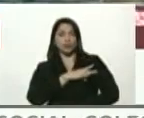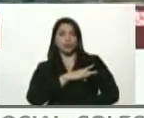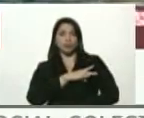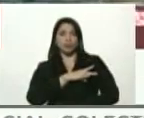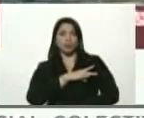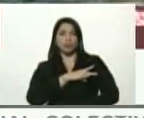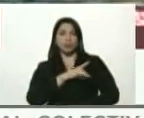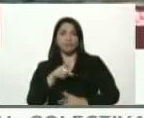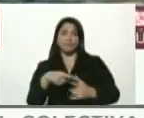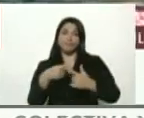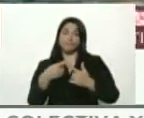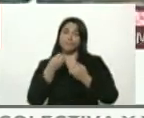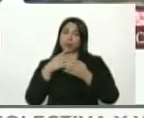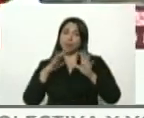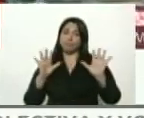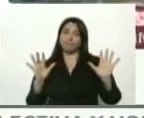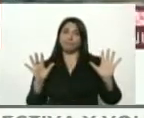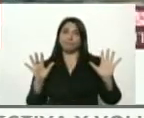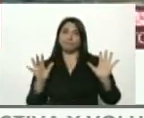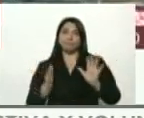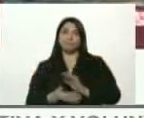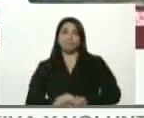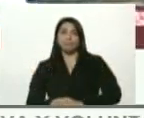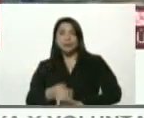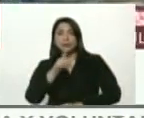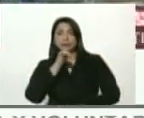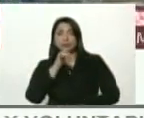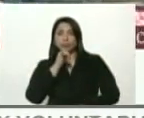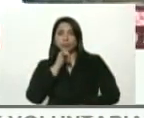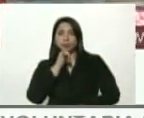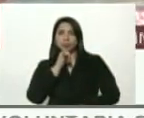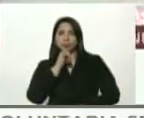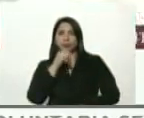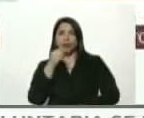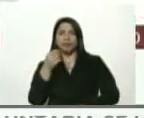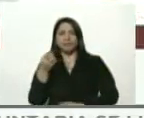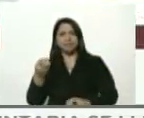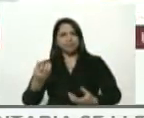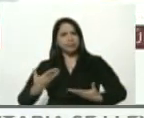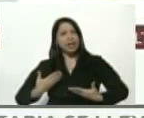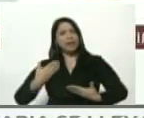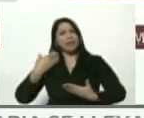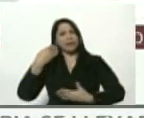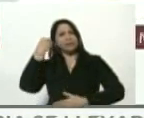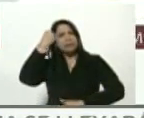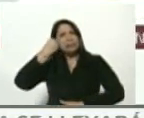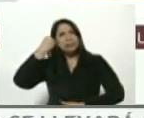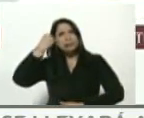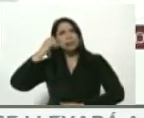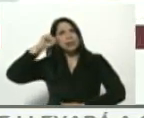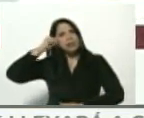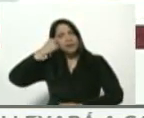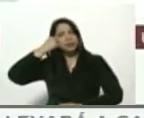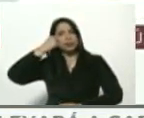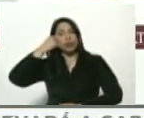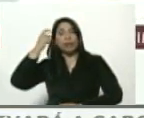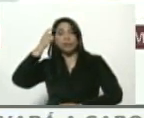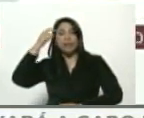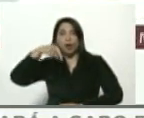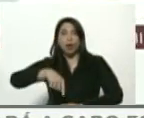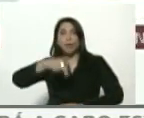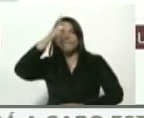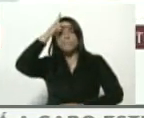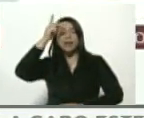que, bueno, son noticias que nos llevan a nosotros a la reflexión. El día de hoy, Perú,